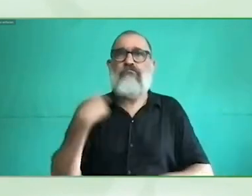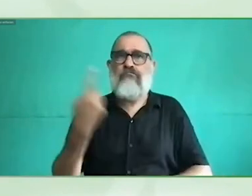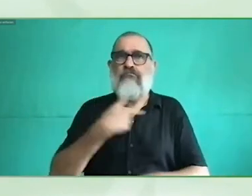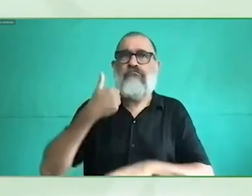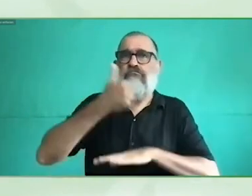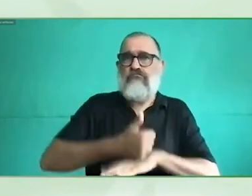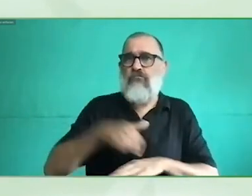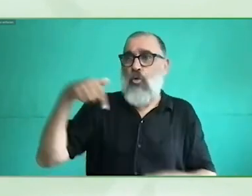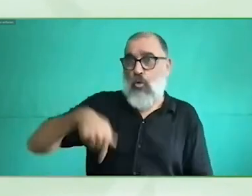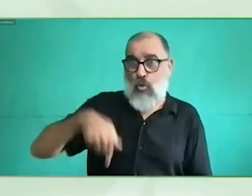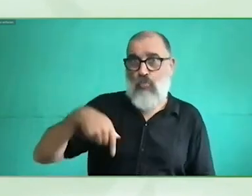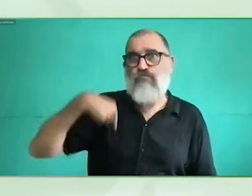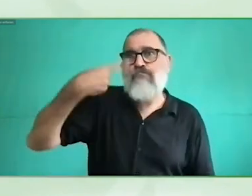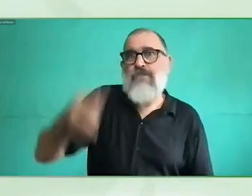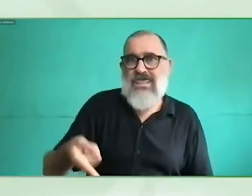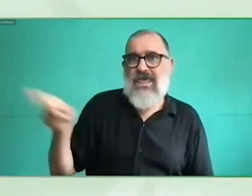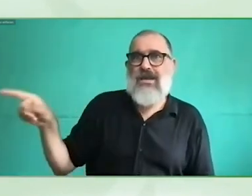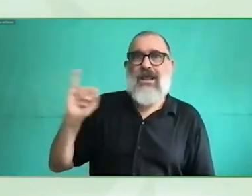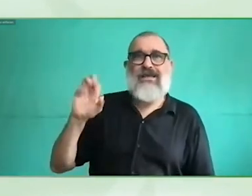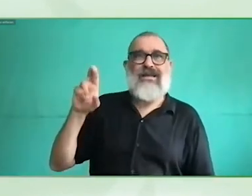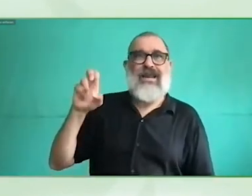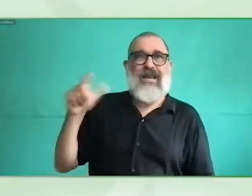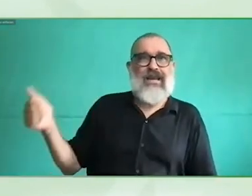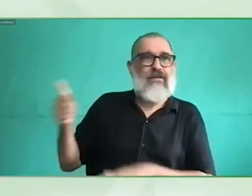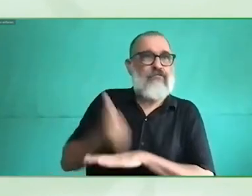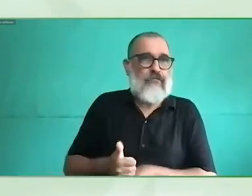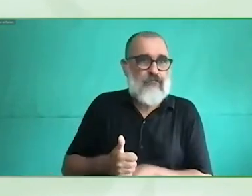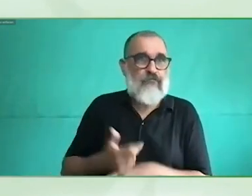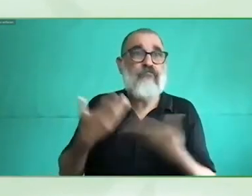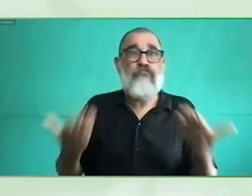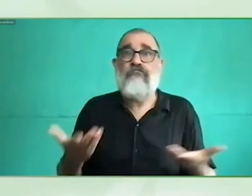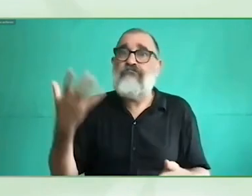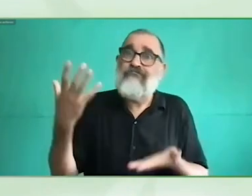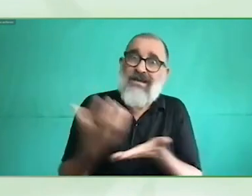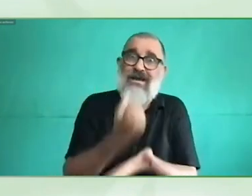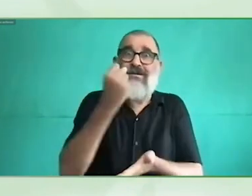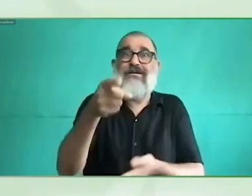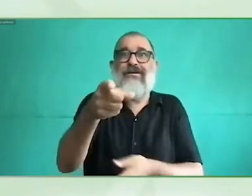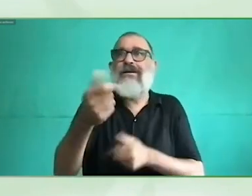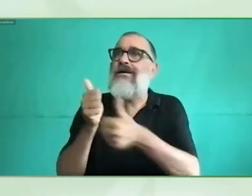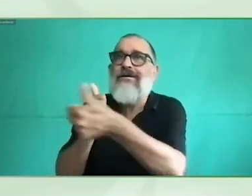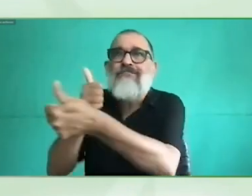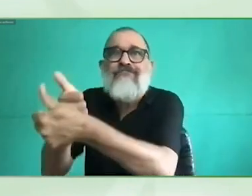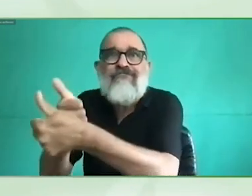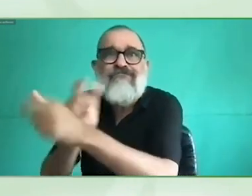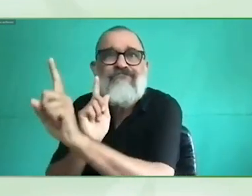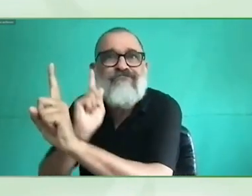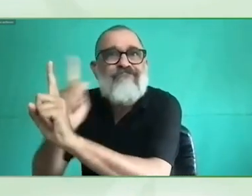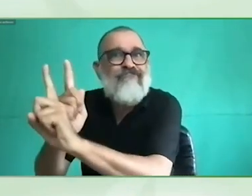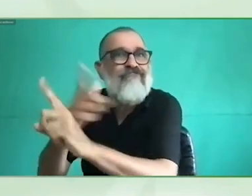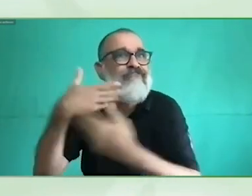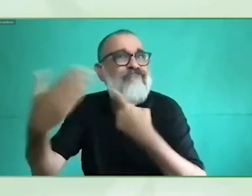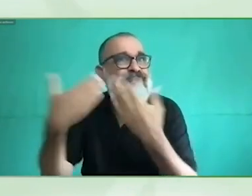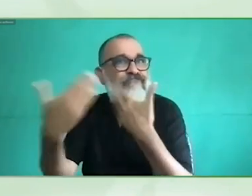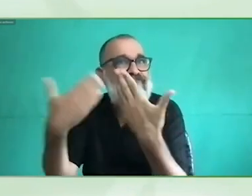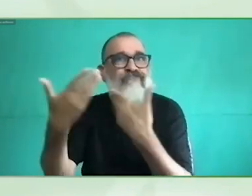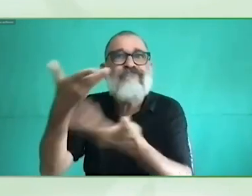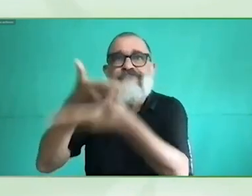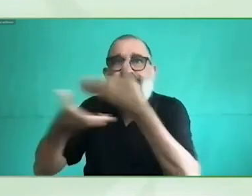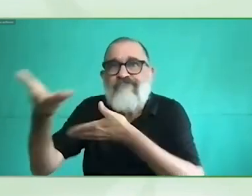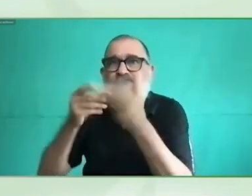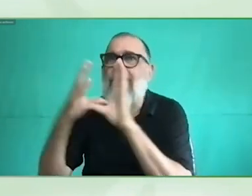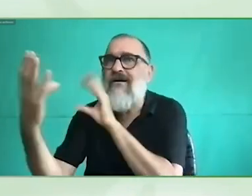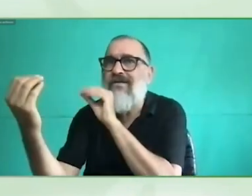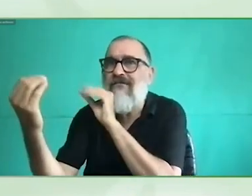dialogando sobre la importancia verdad de la autonomía de la independencia de las personas con discapacidad y de la participación